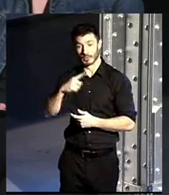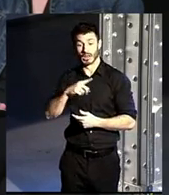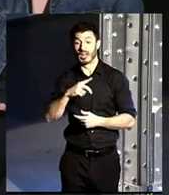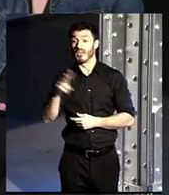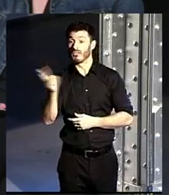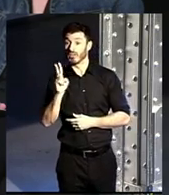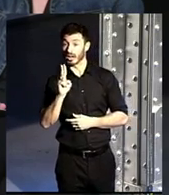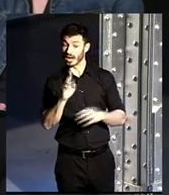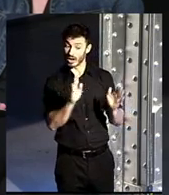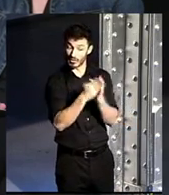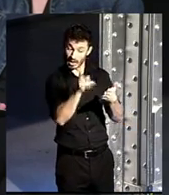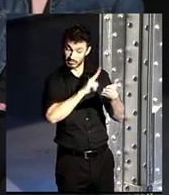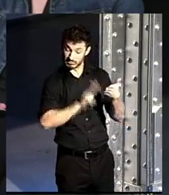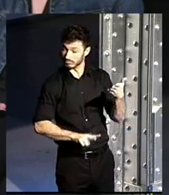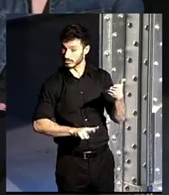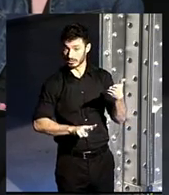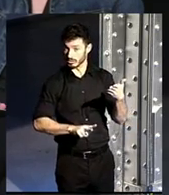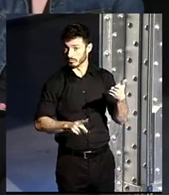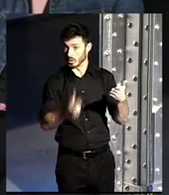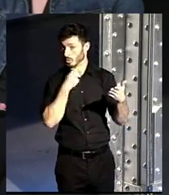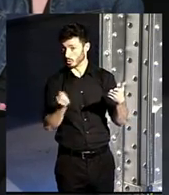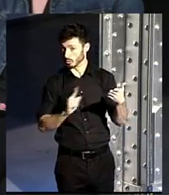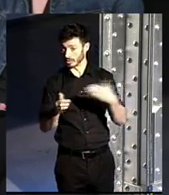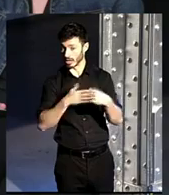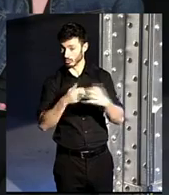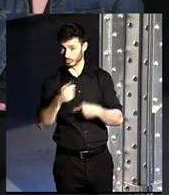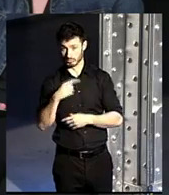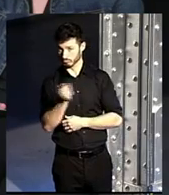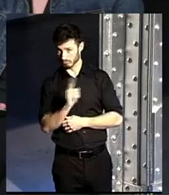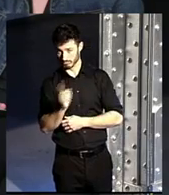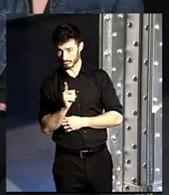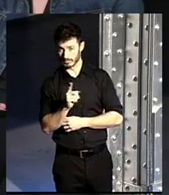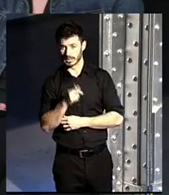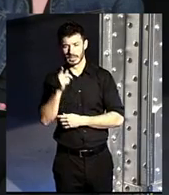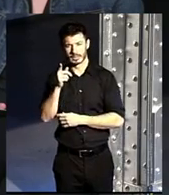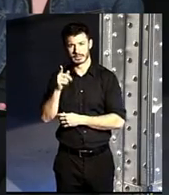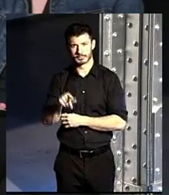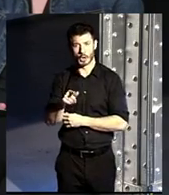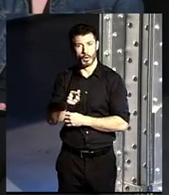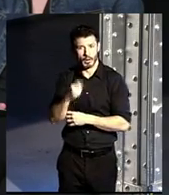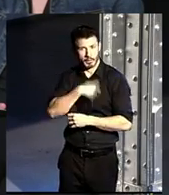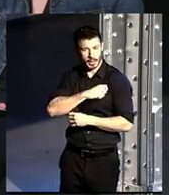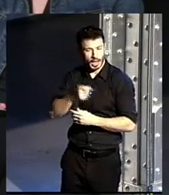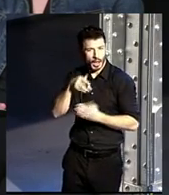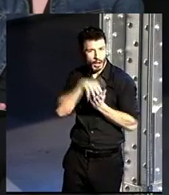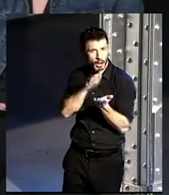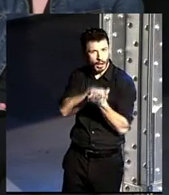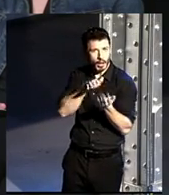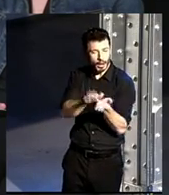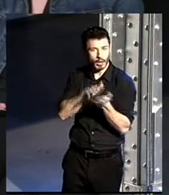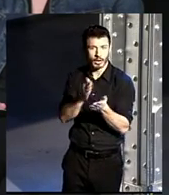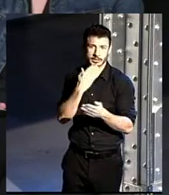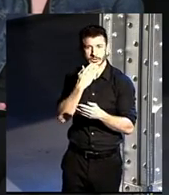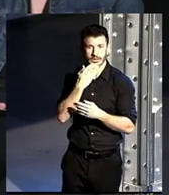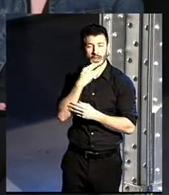él el autor, que no le había gustado. Segundo, sabemos el nombre del autor. Todavía en España se publican ediciones de los años 90,